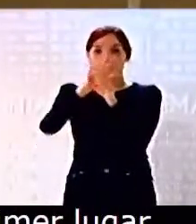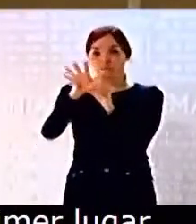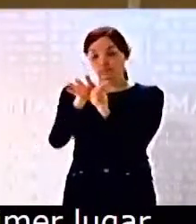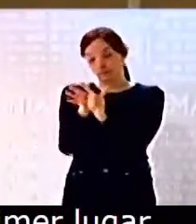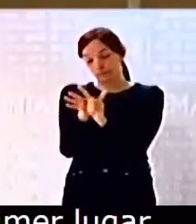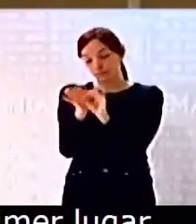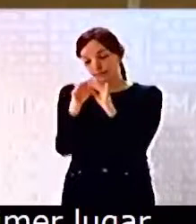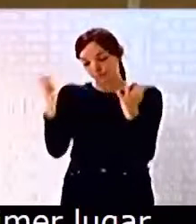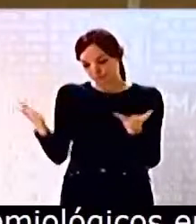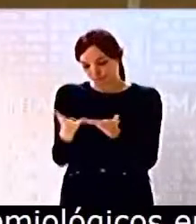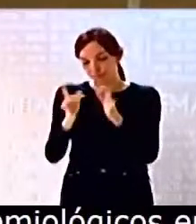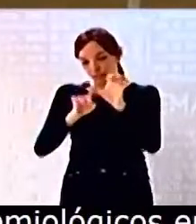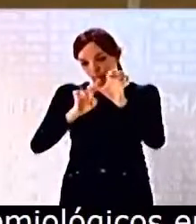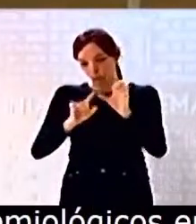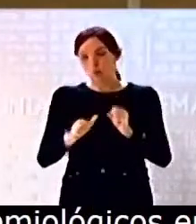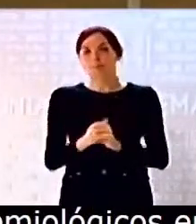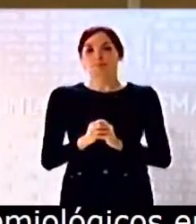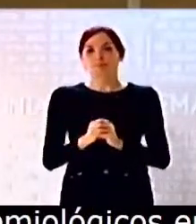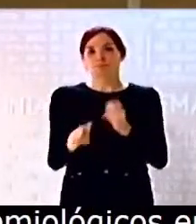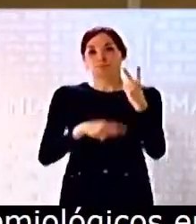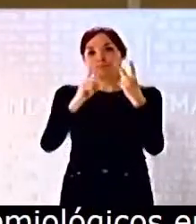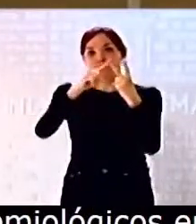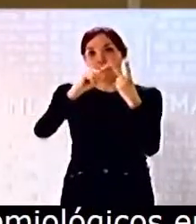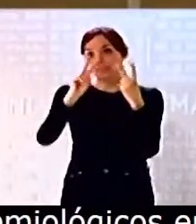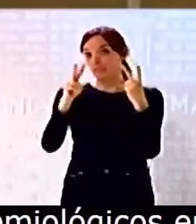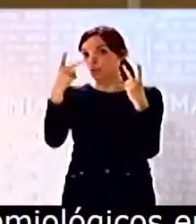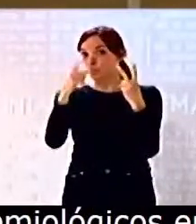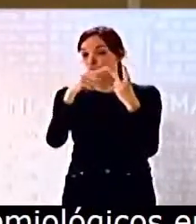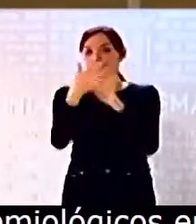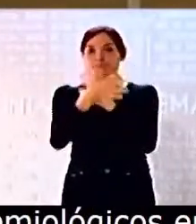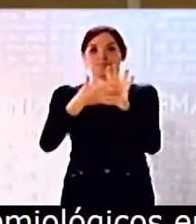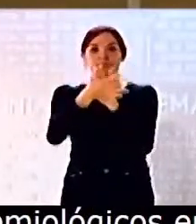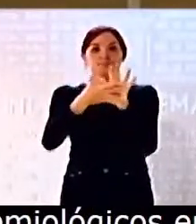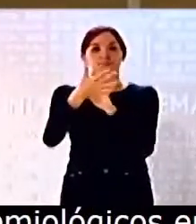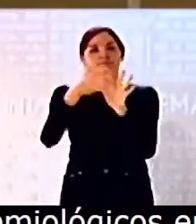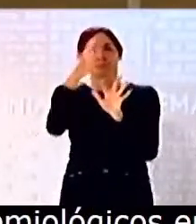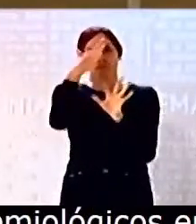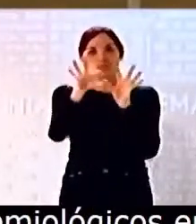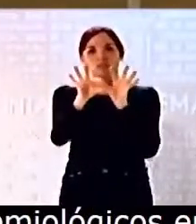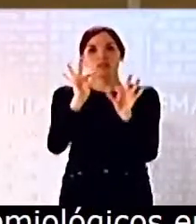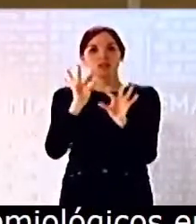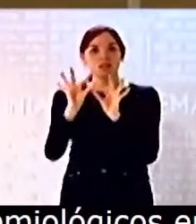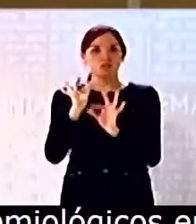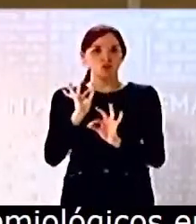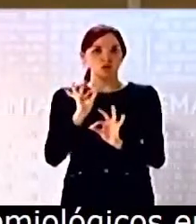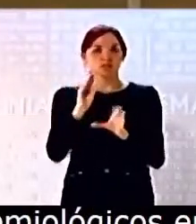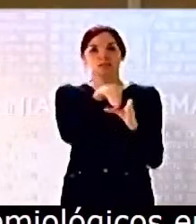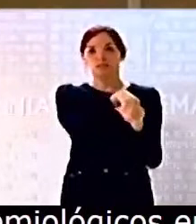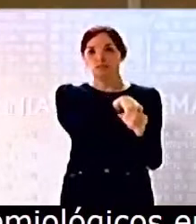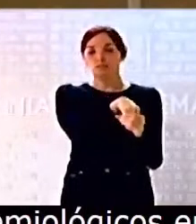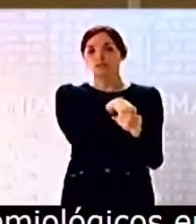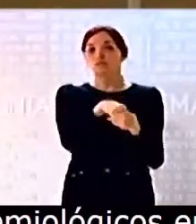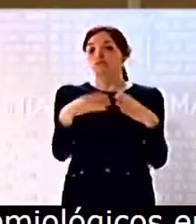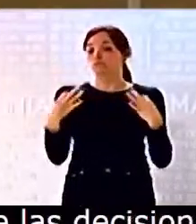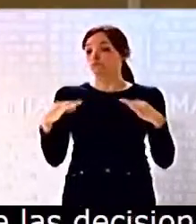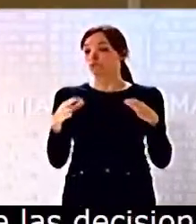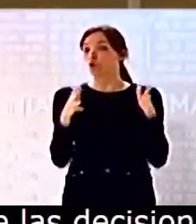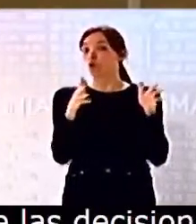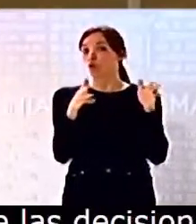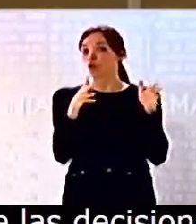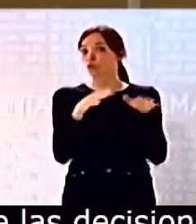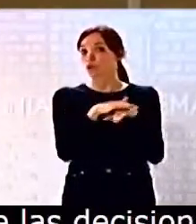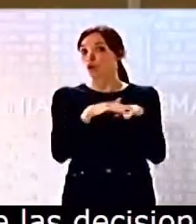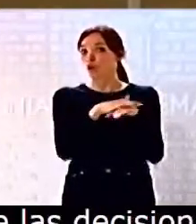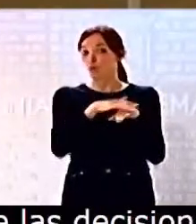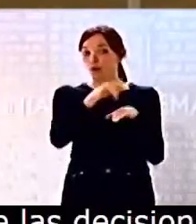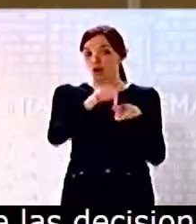autónoma. En segundo lugar, hablaremos de las decisiones de la sesión ordinaria del